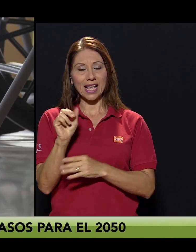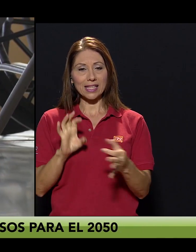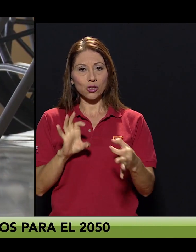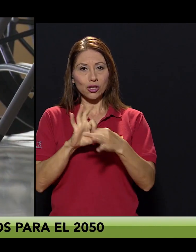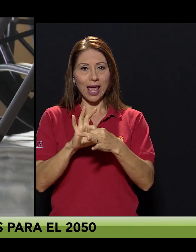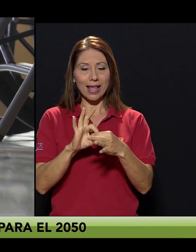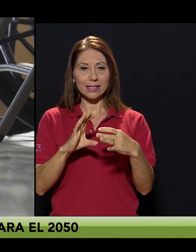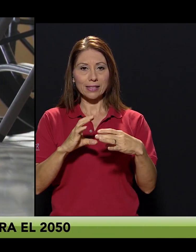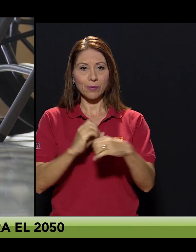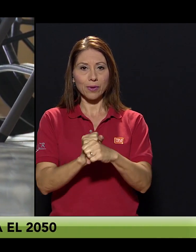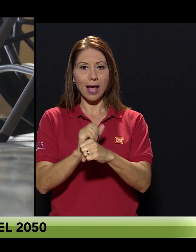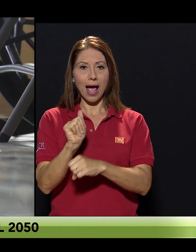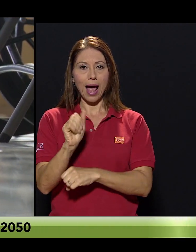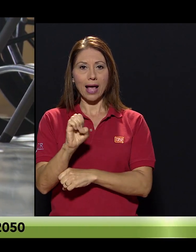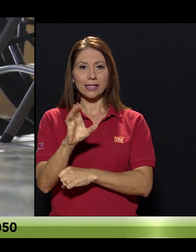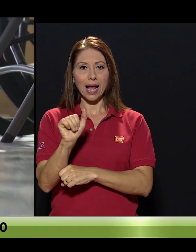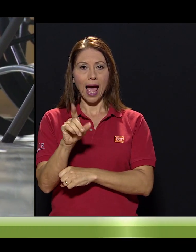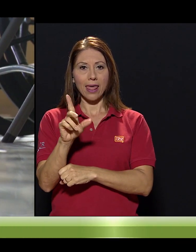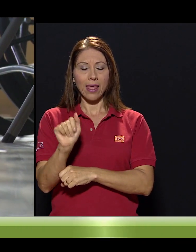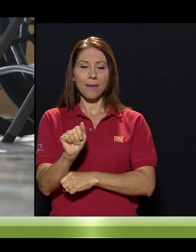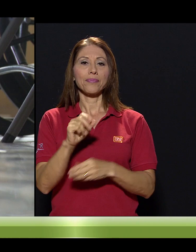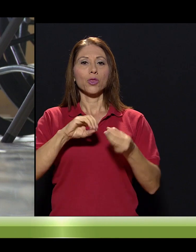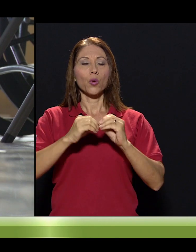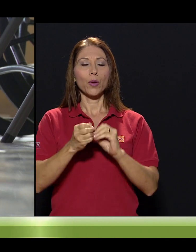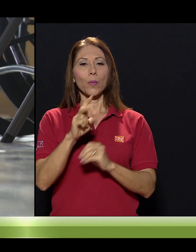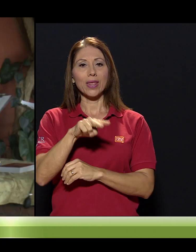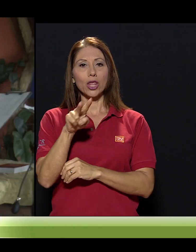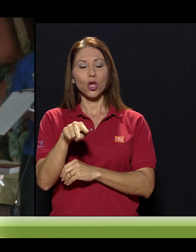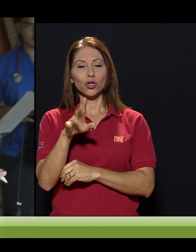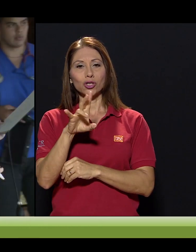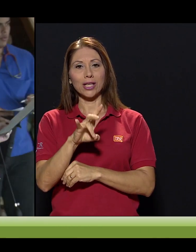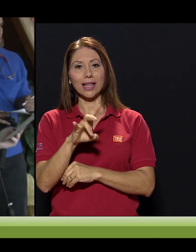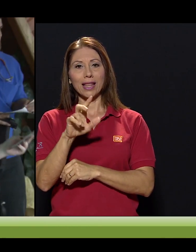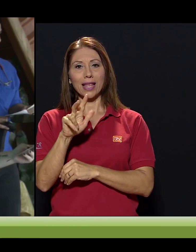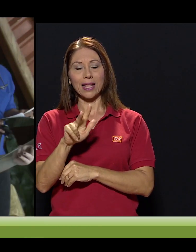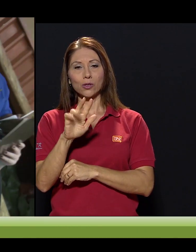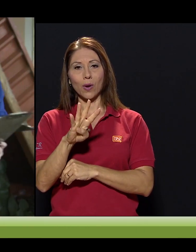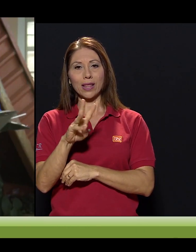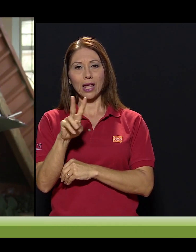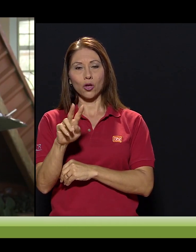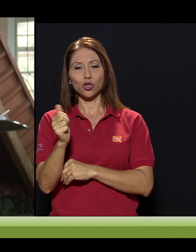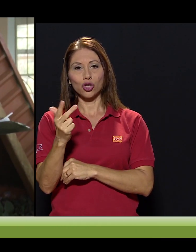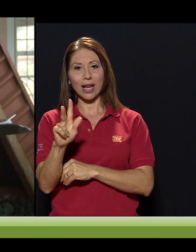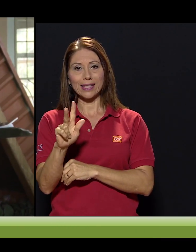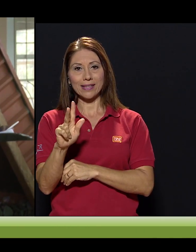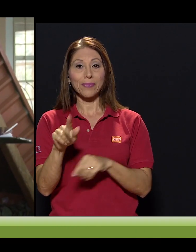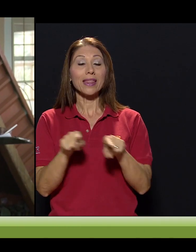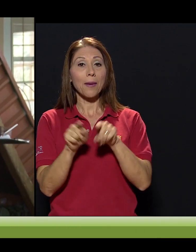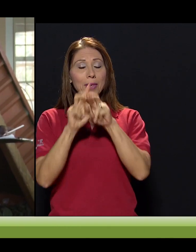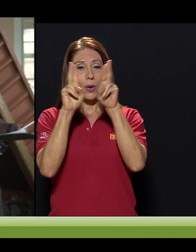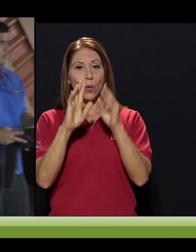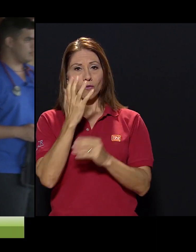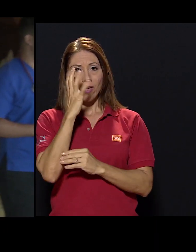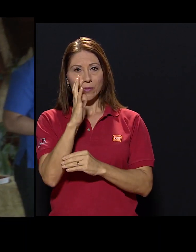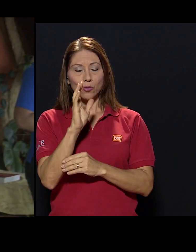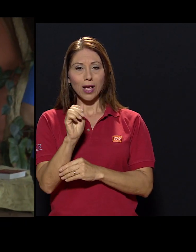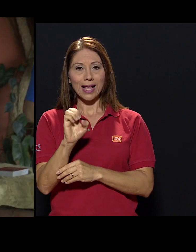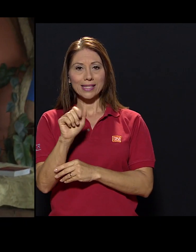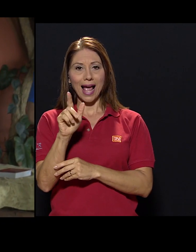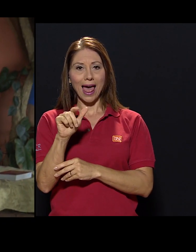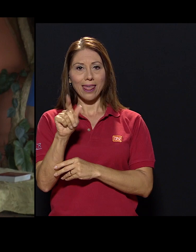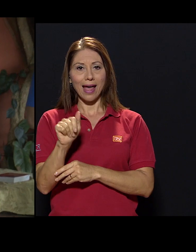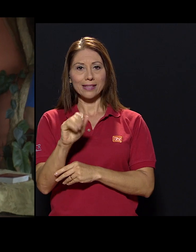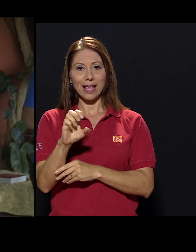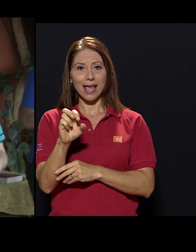Alzheimer y otras demencias asociadas ASCADA al número 2273-4213 O buscarla en